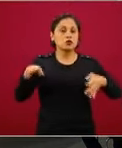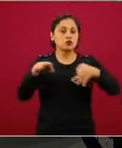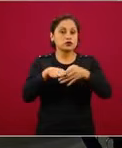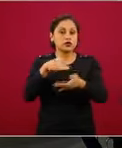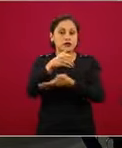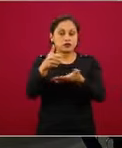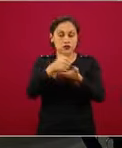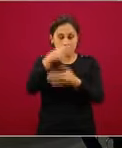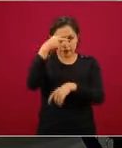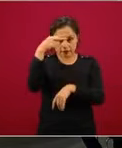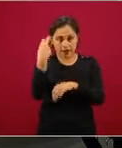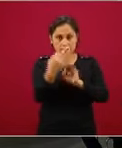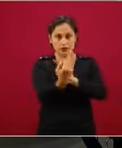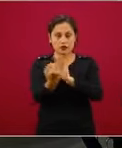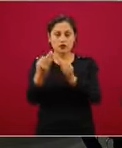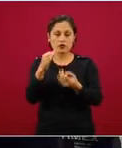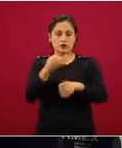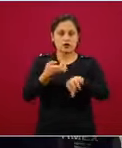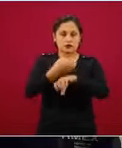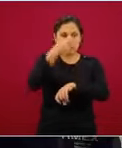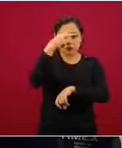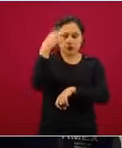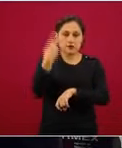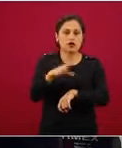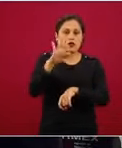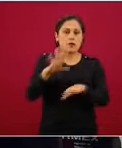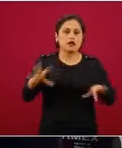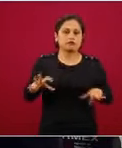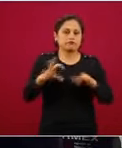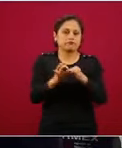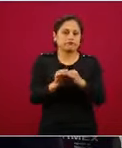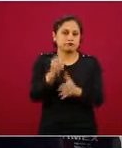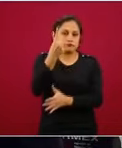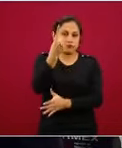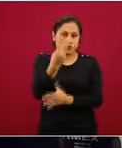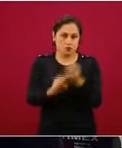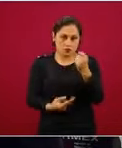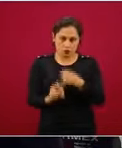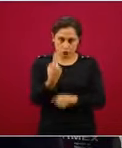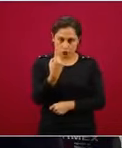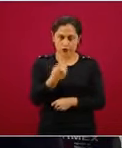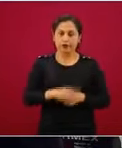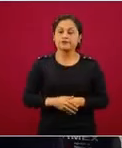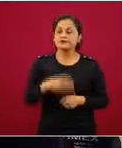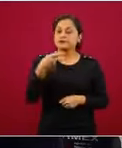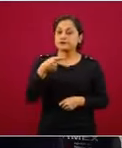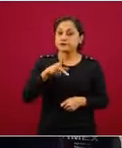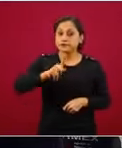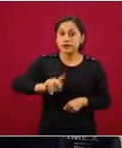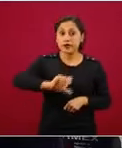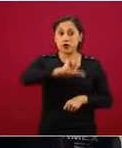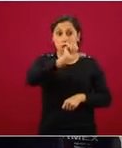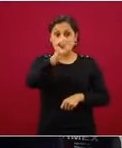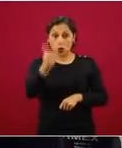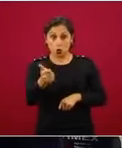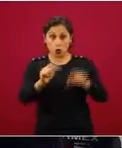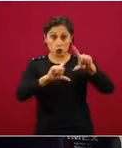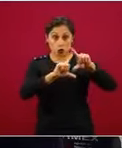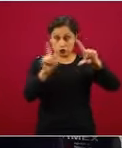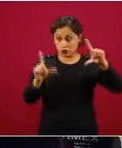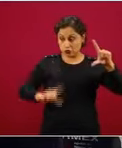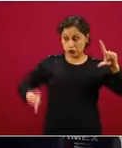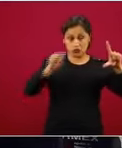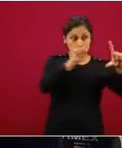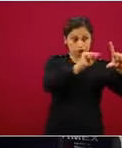México, que funcionan como una sola epidemia. Pero las demás son como si fueran literalmente países